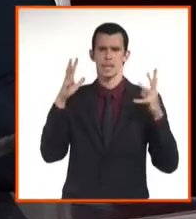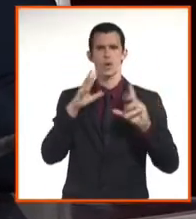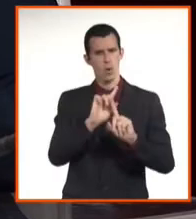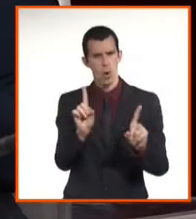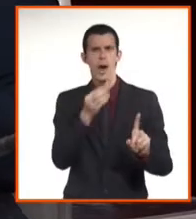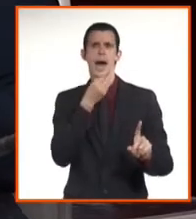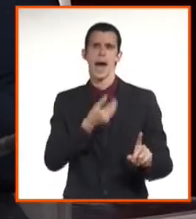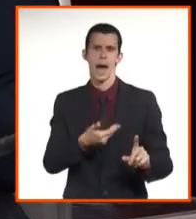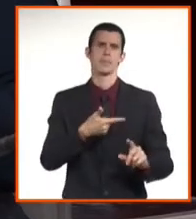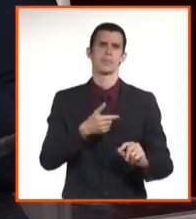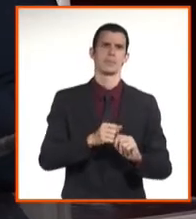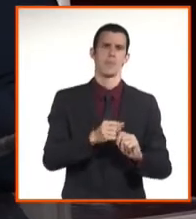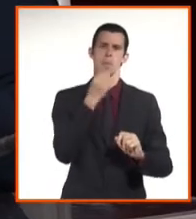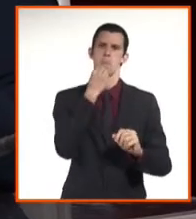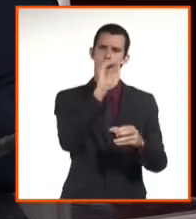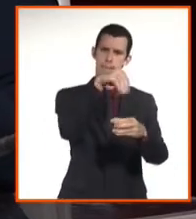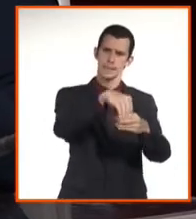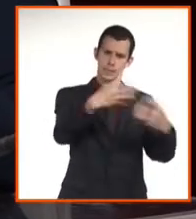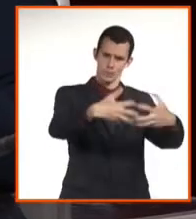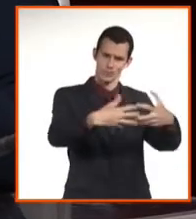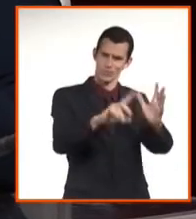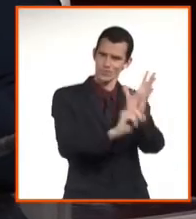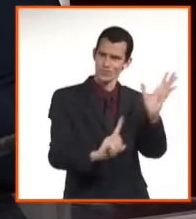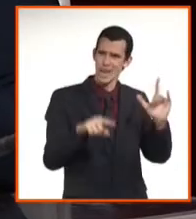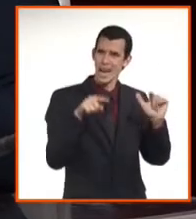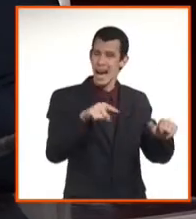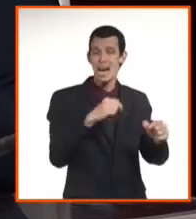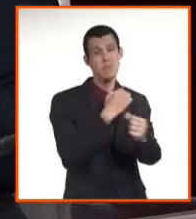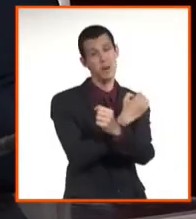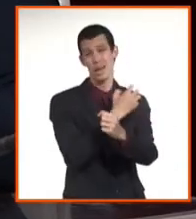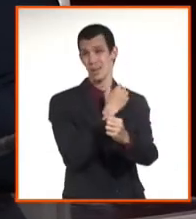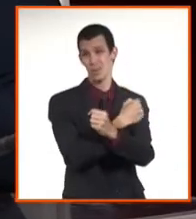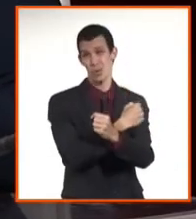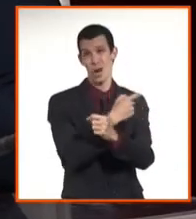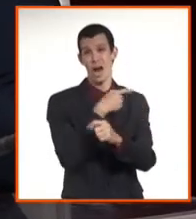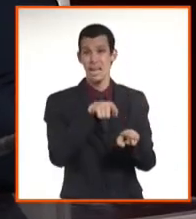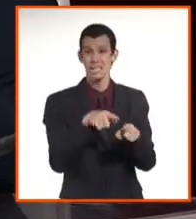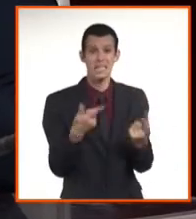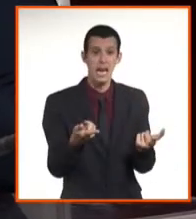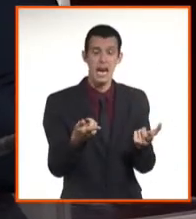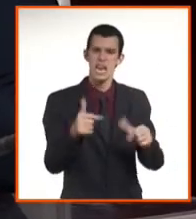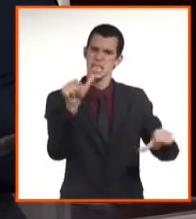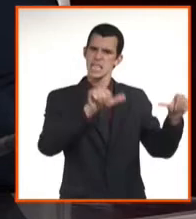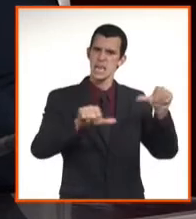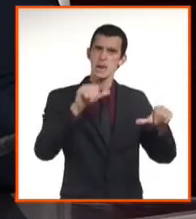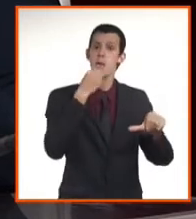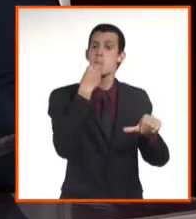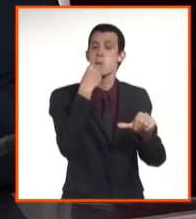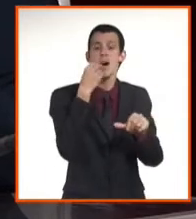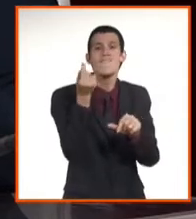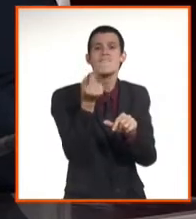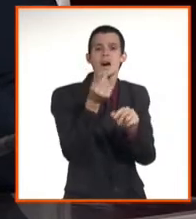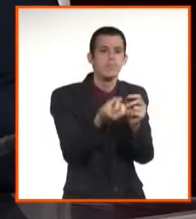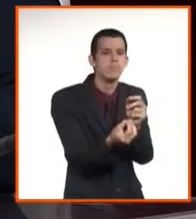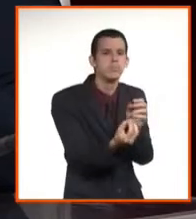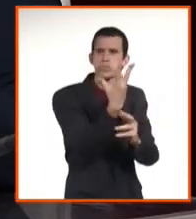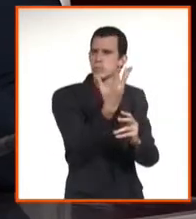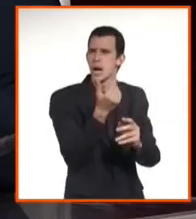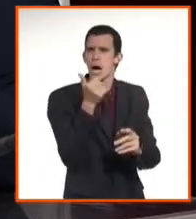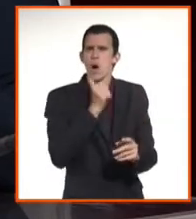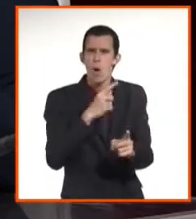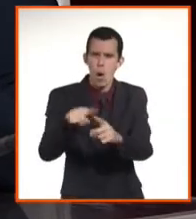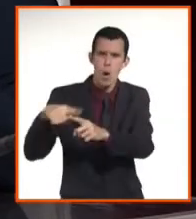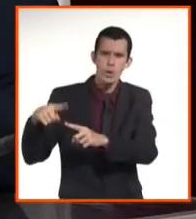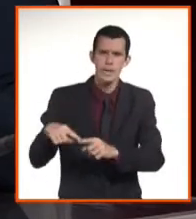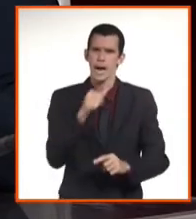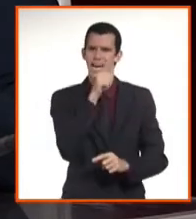las termoeléctricas se trabaja con mucho riesgo, se trabaja con productos inflamables, se trabaja también con altos voltajes, se trabaja con aceite, y